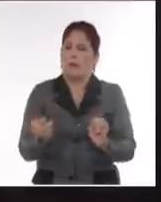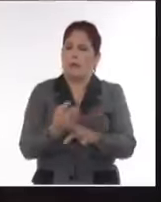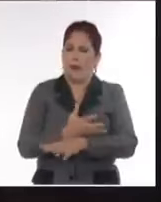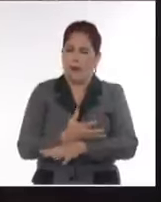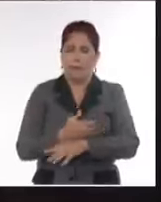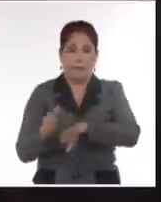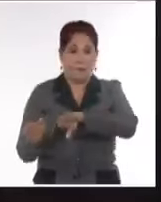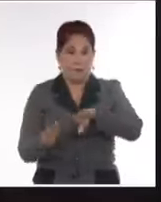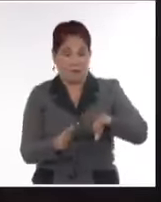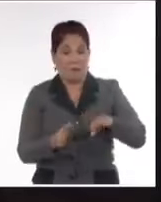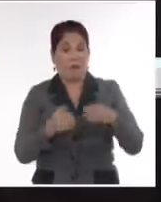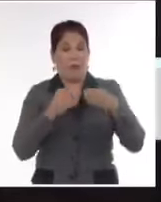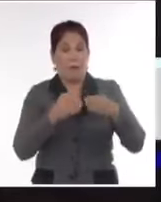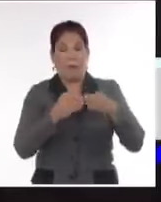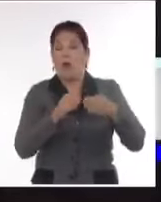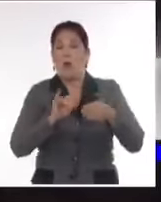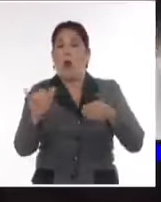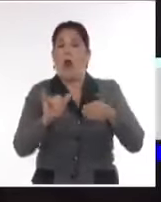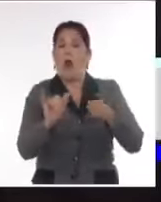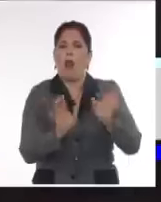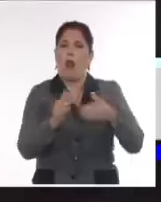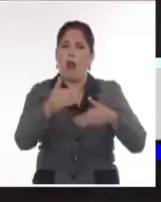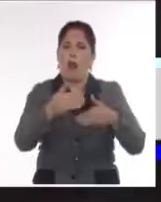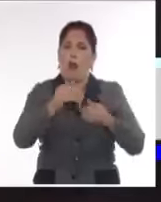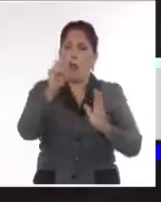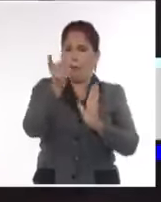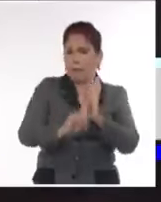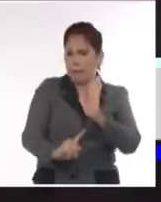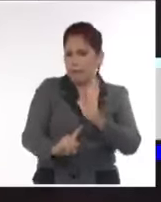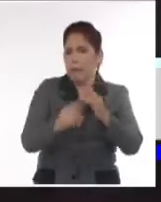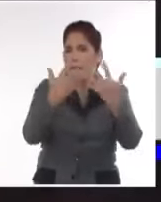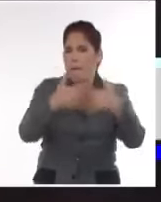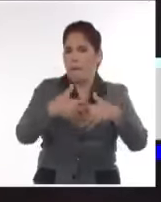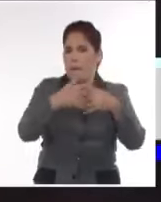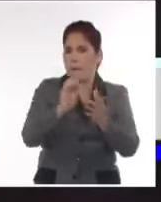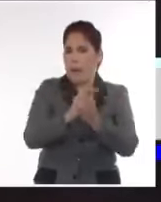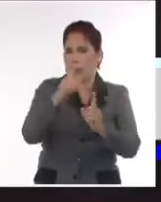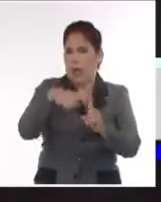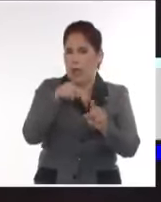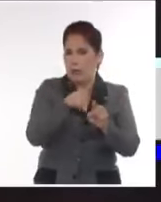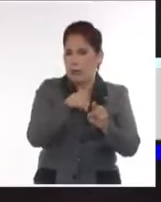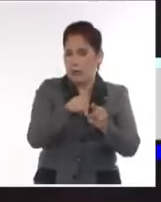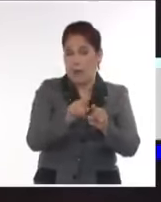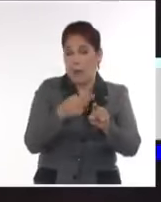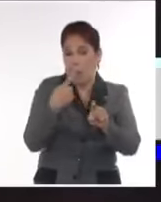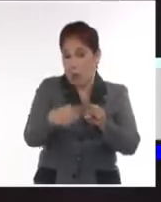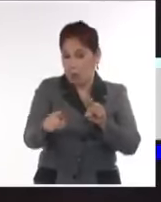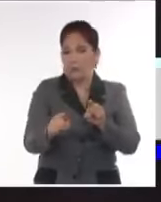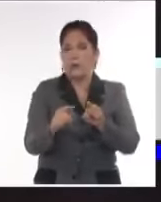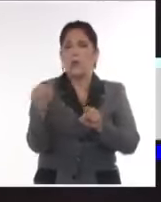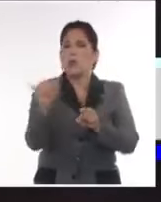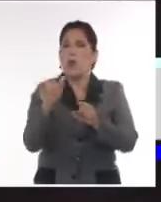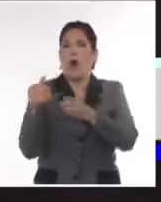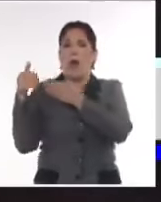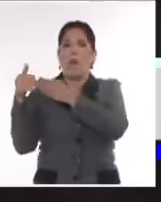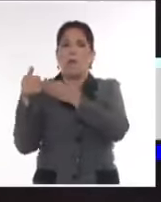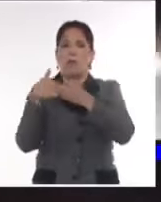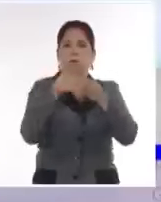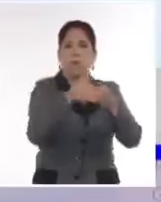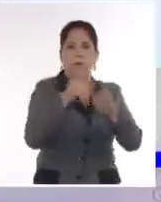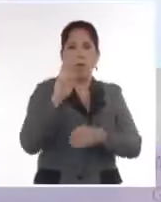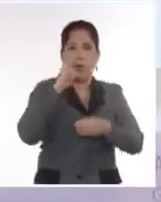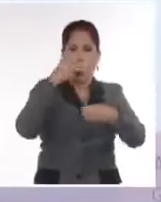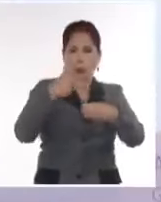La entrada de la termoeléctrica Antonio Guiteras de Matanzas y la llegada de un buque de combustibles a